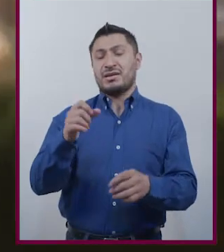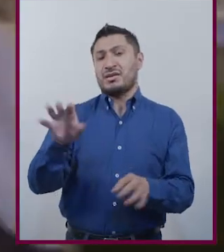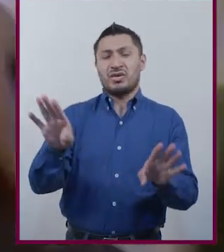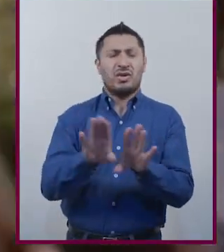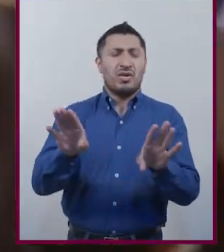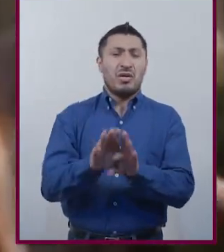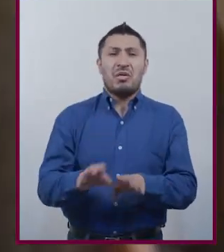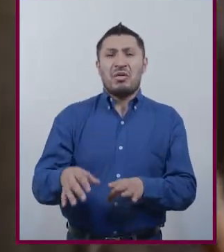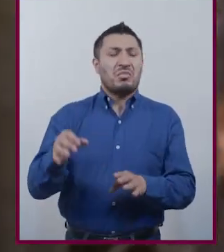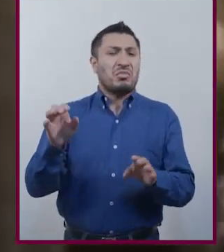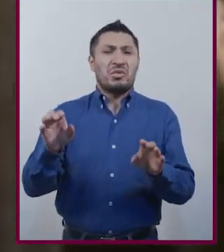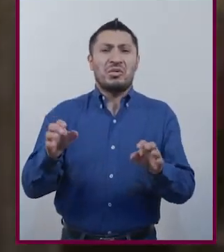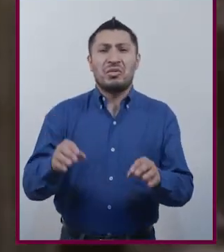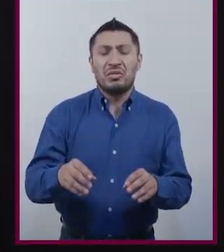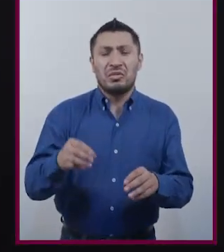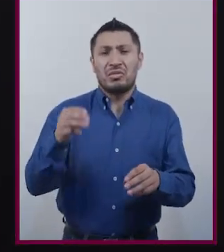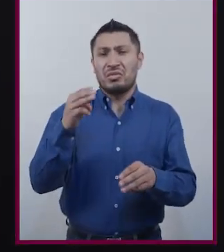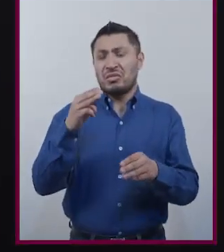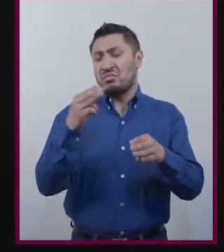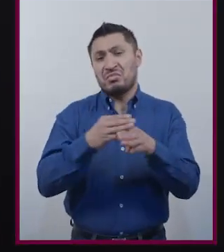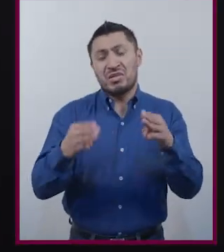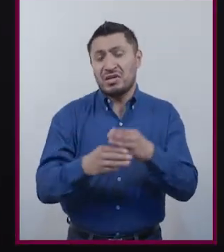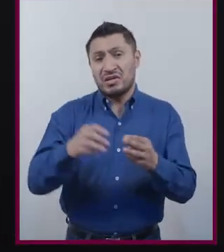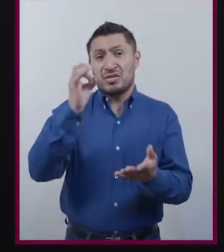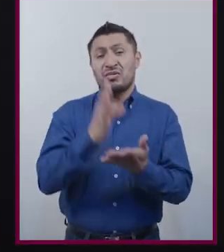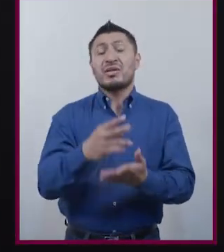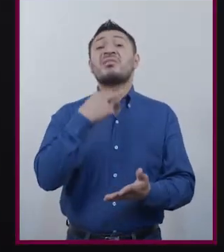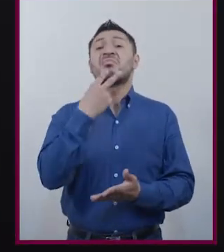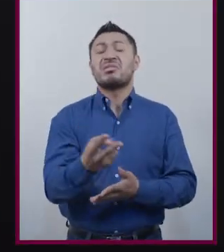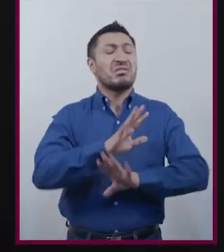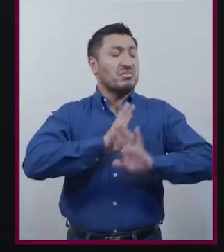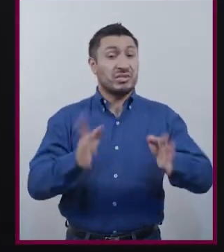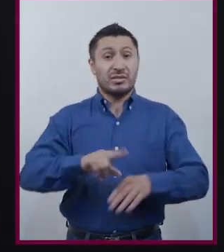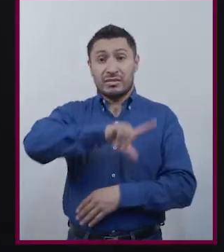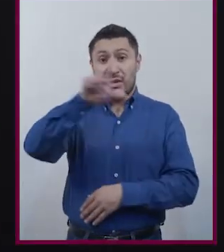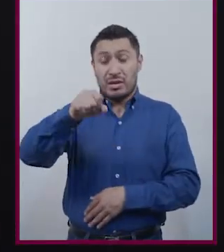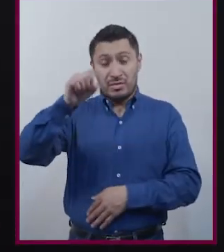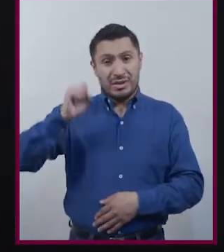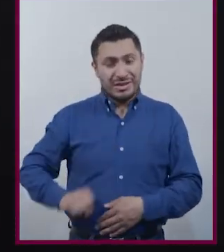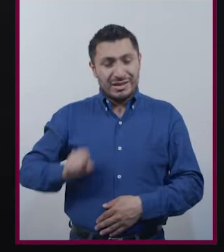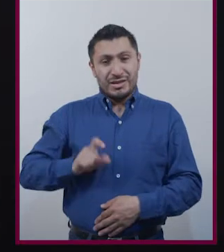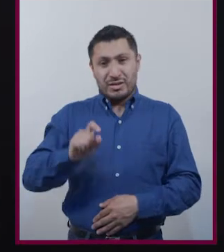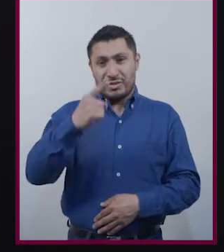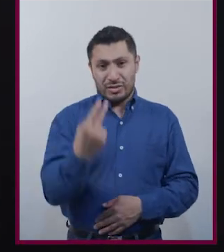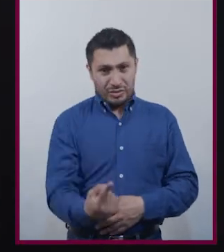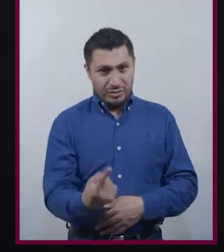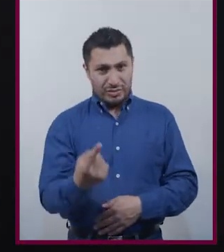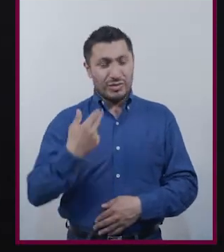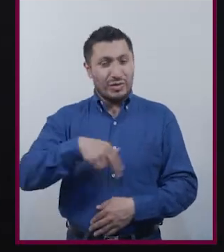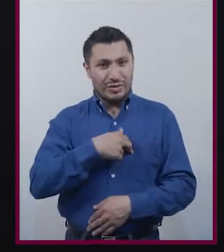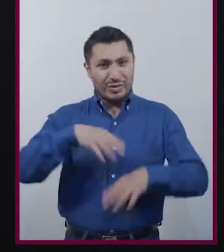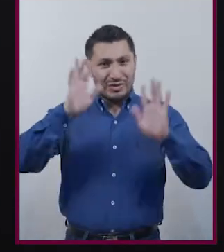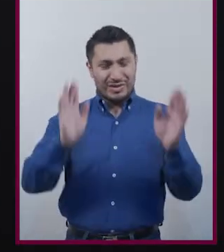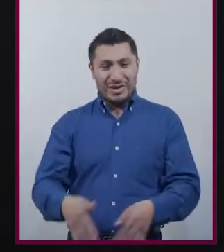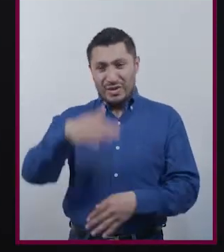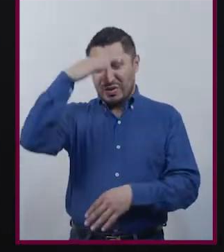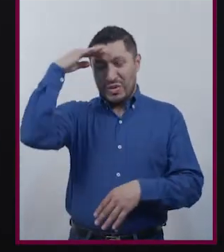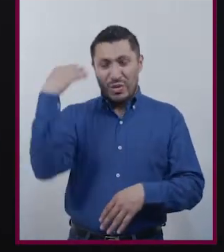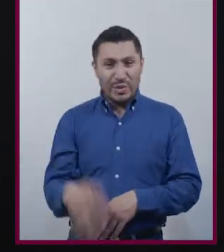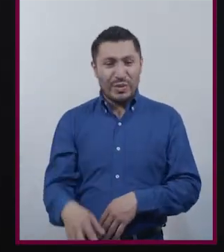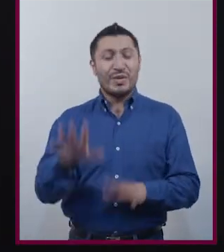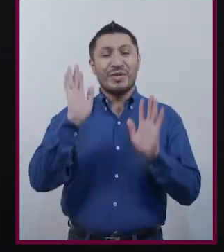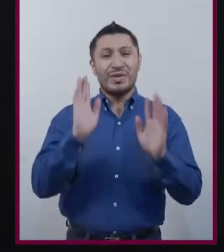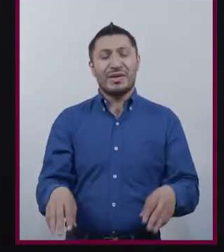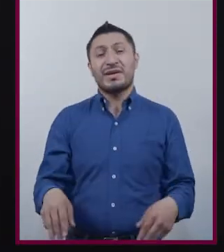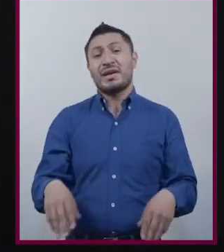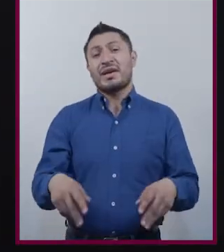simple aparato para transmitir solo la voz. Estamos pues en el siglo XXI, nuestro siglo. Por fin salieron al mercado los teléfonos